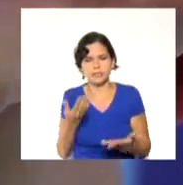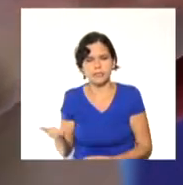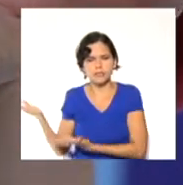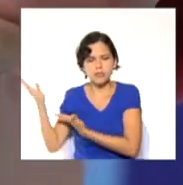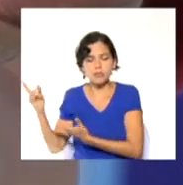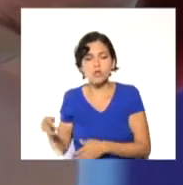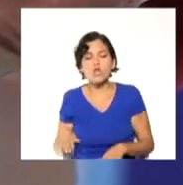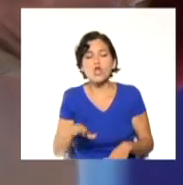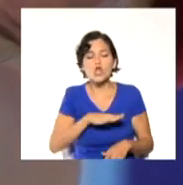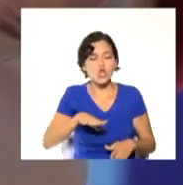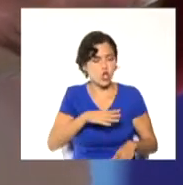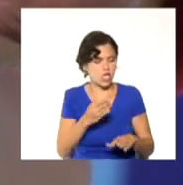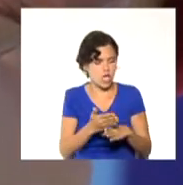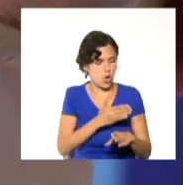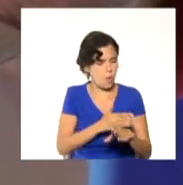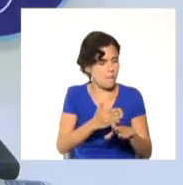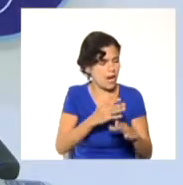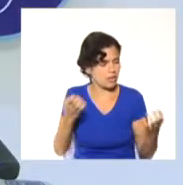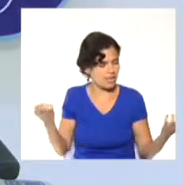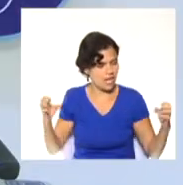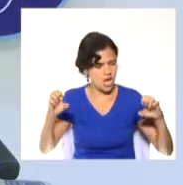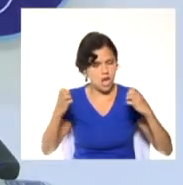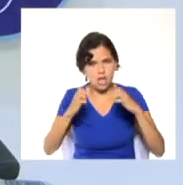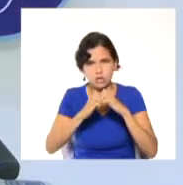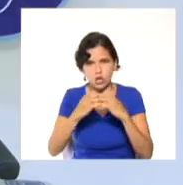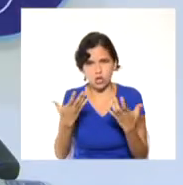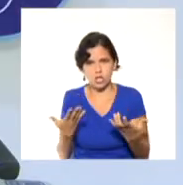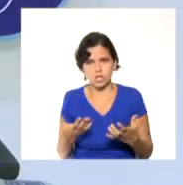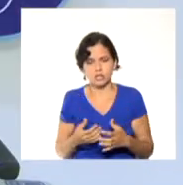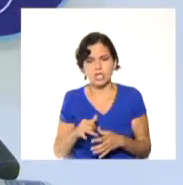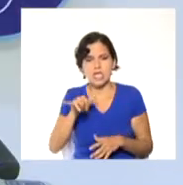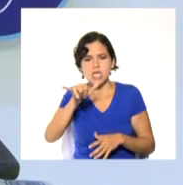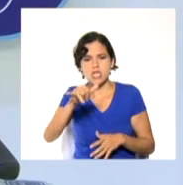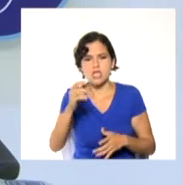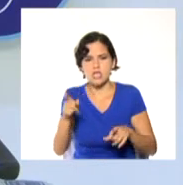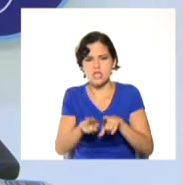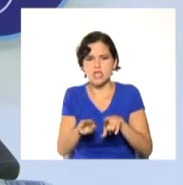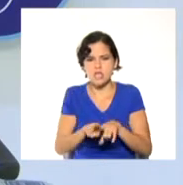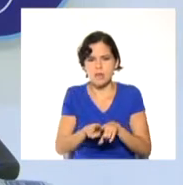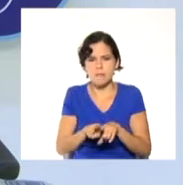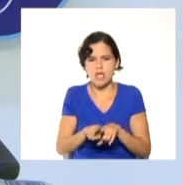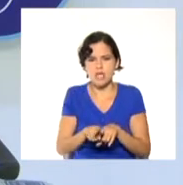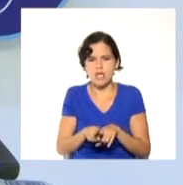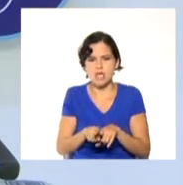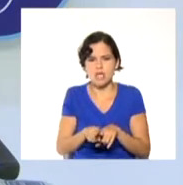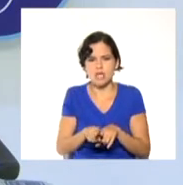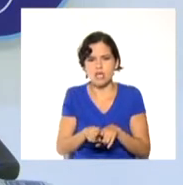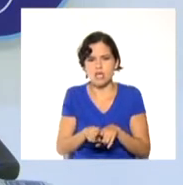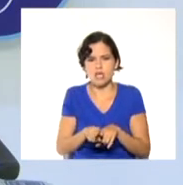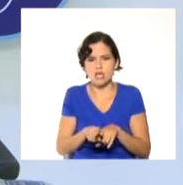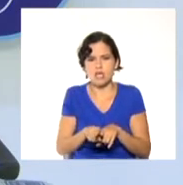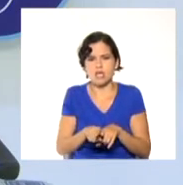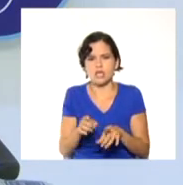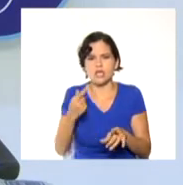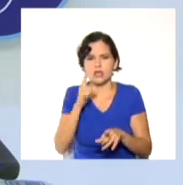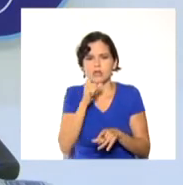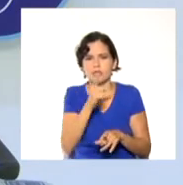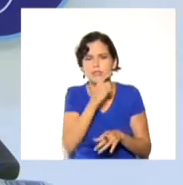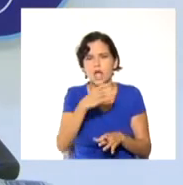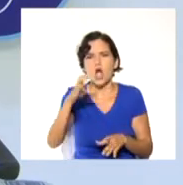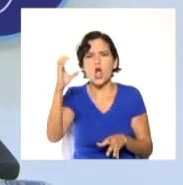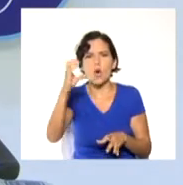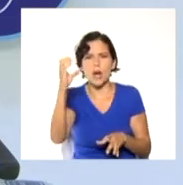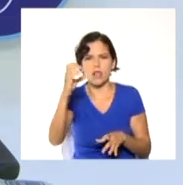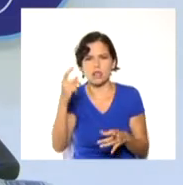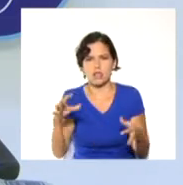Donde comparten mutuamente los electrones y además es llamado enlace